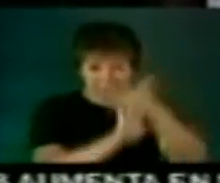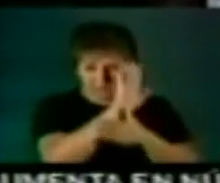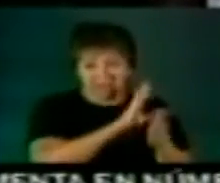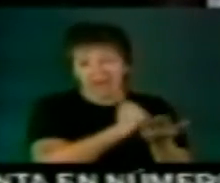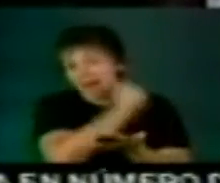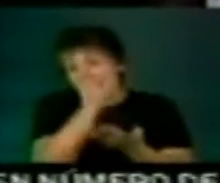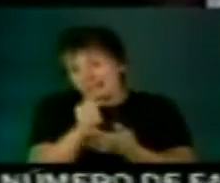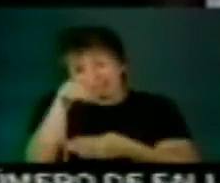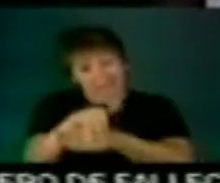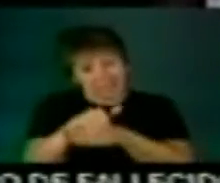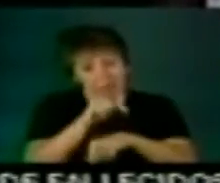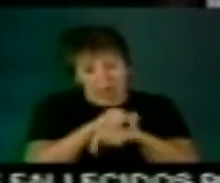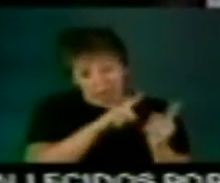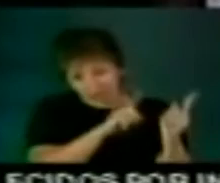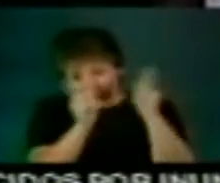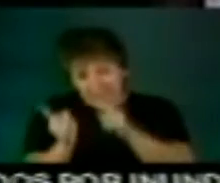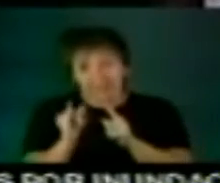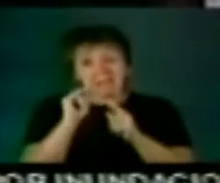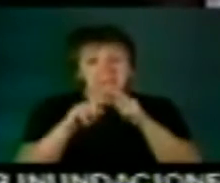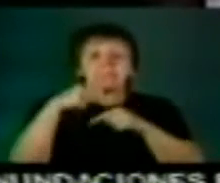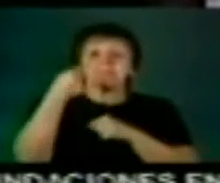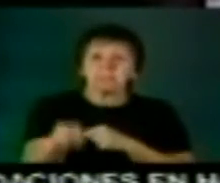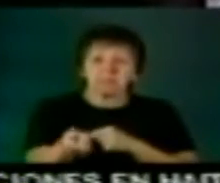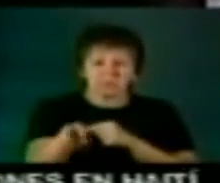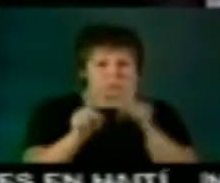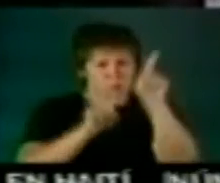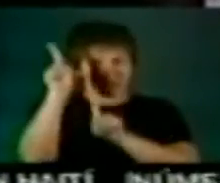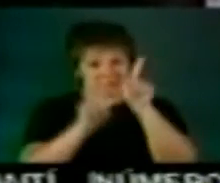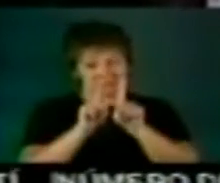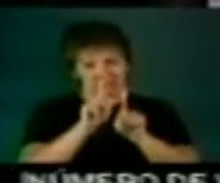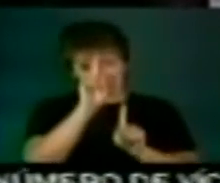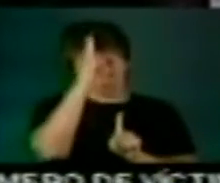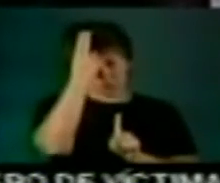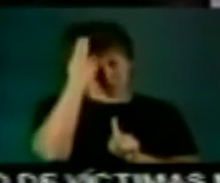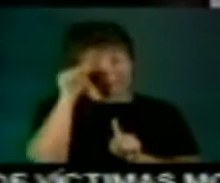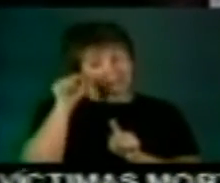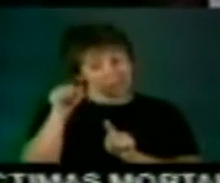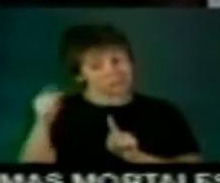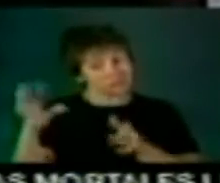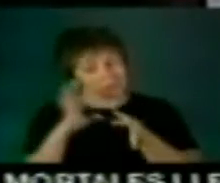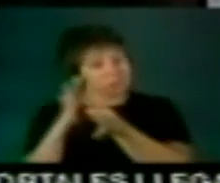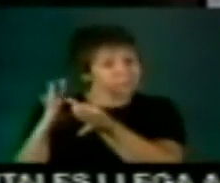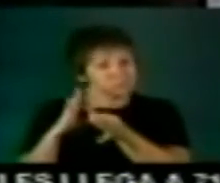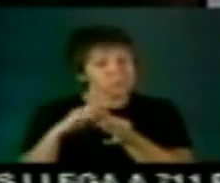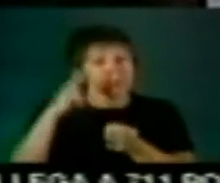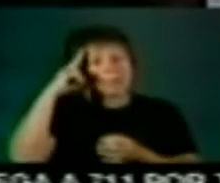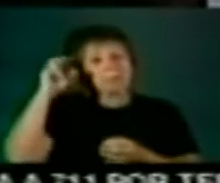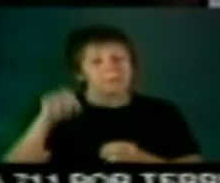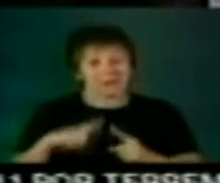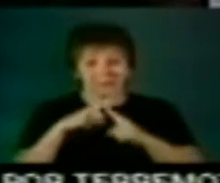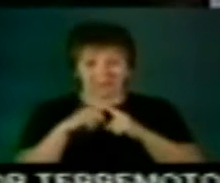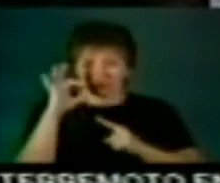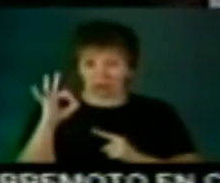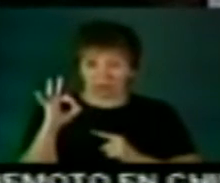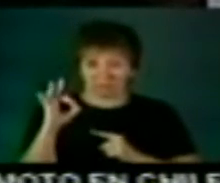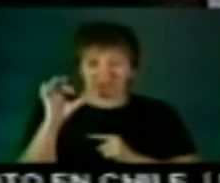de la Universidad del Trabajo y el sostén de esa maravilla que es el Plan Ceibal.